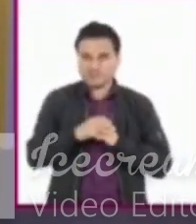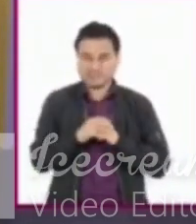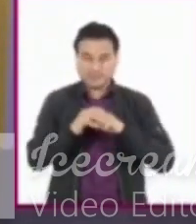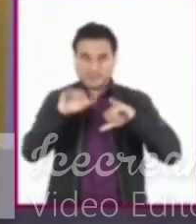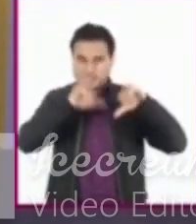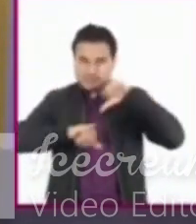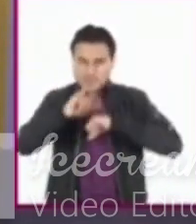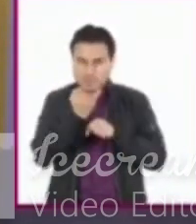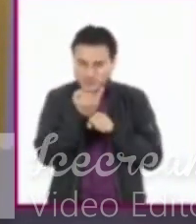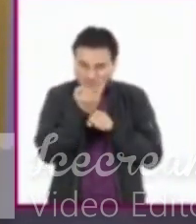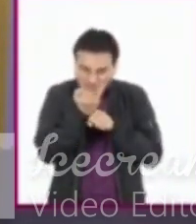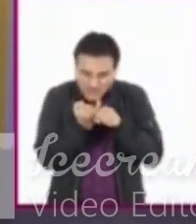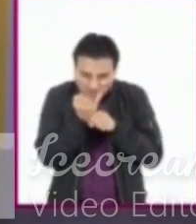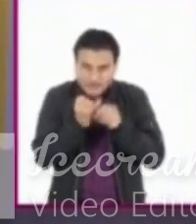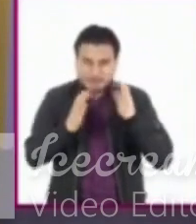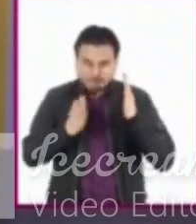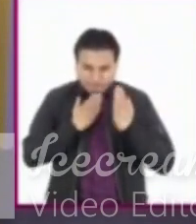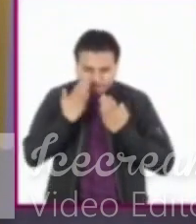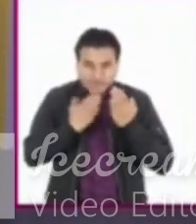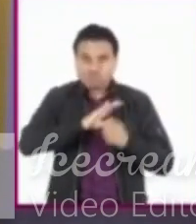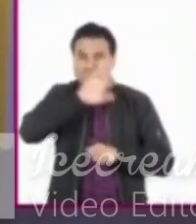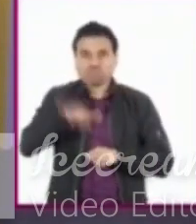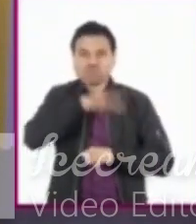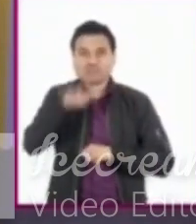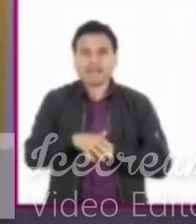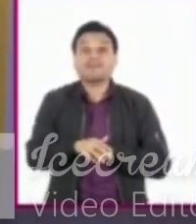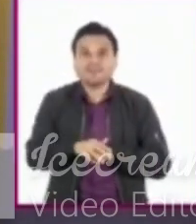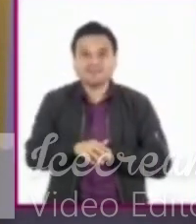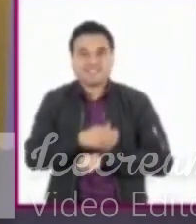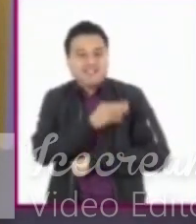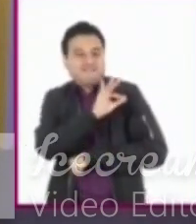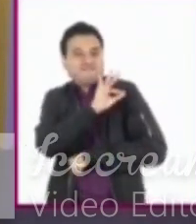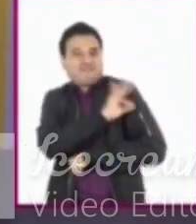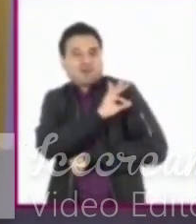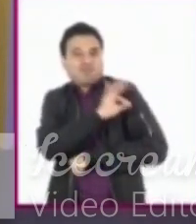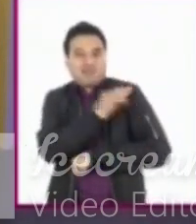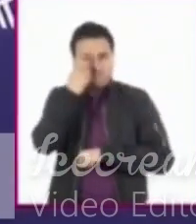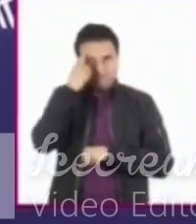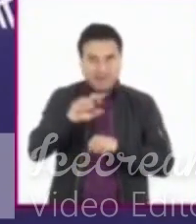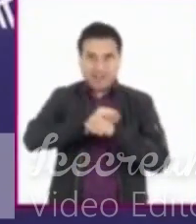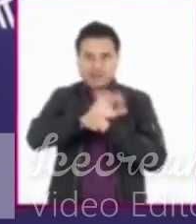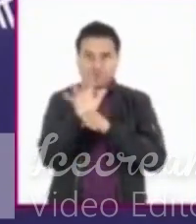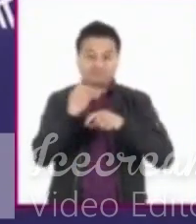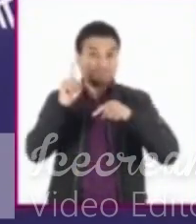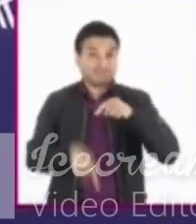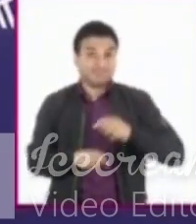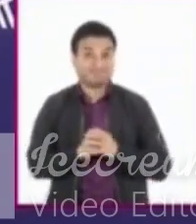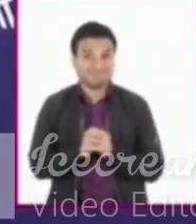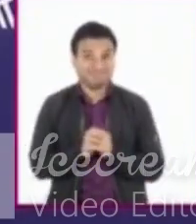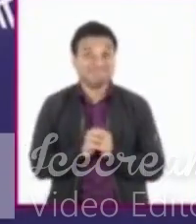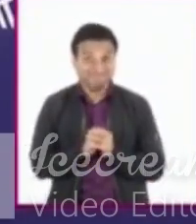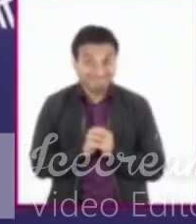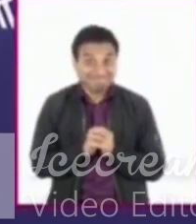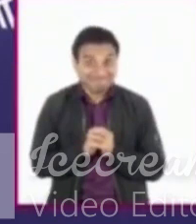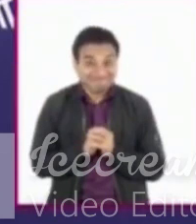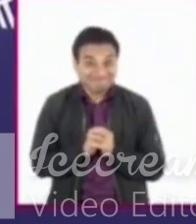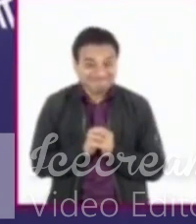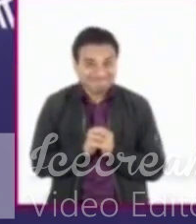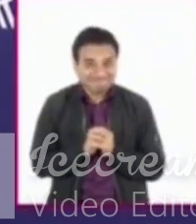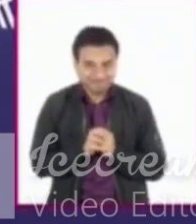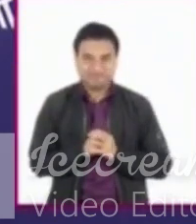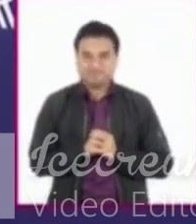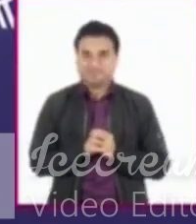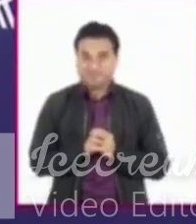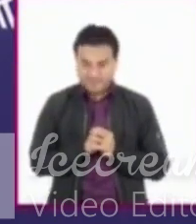química están en busca de una vacuna para el coronavirus. El planteamiento de preguntas